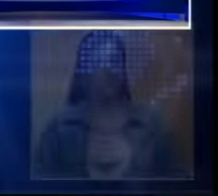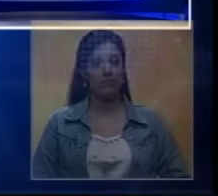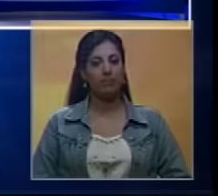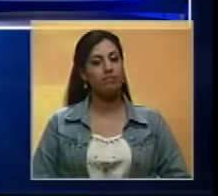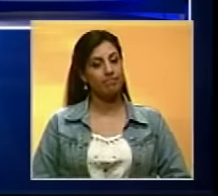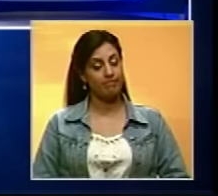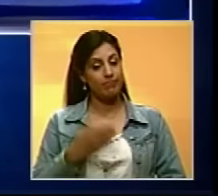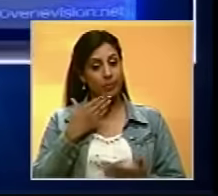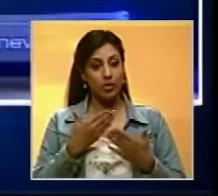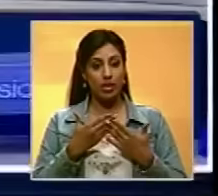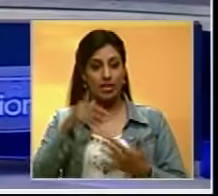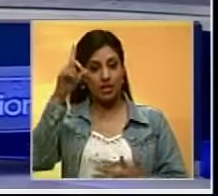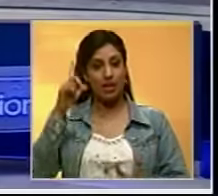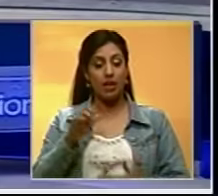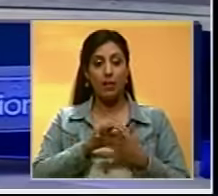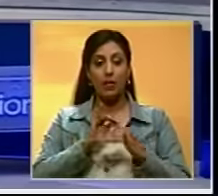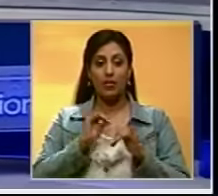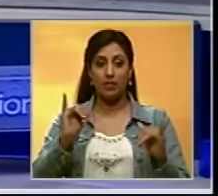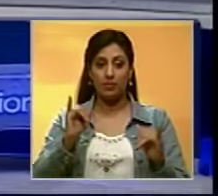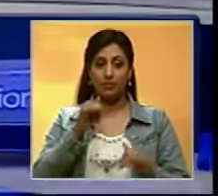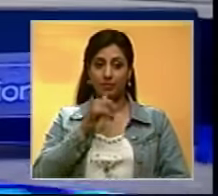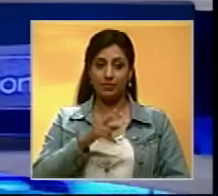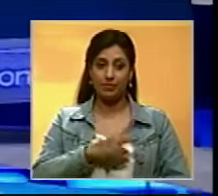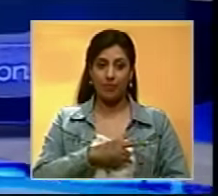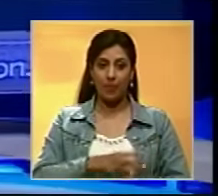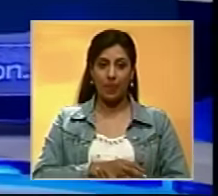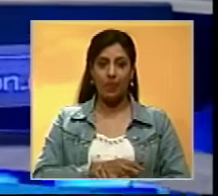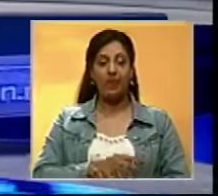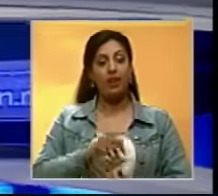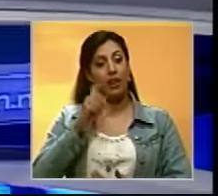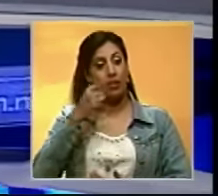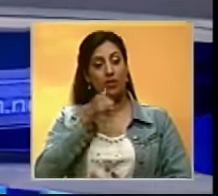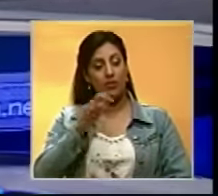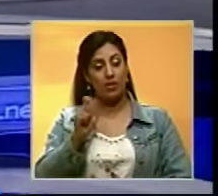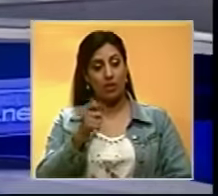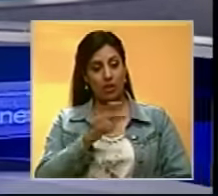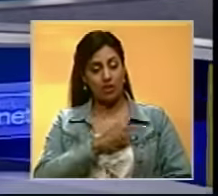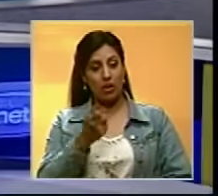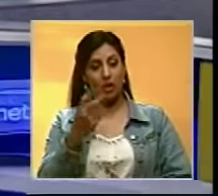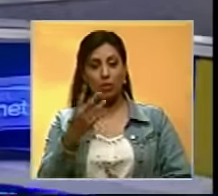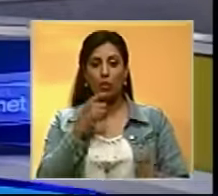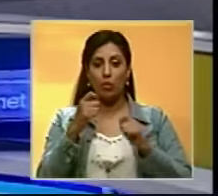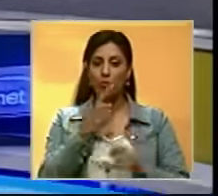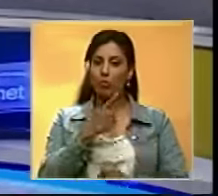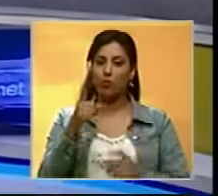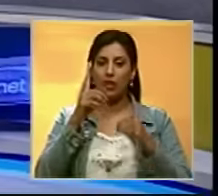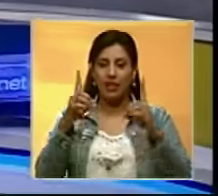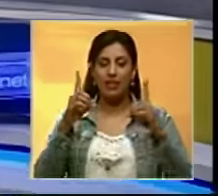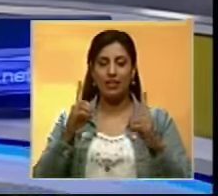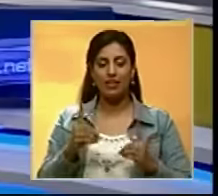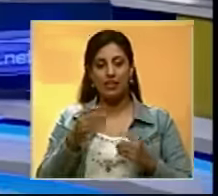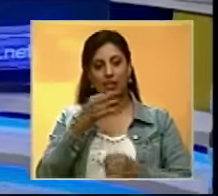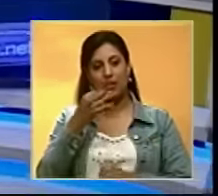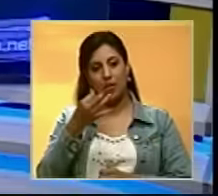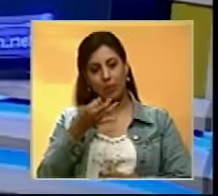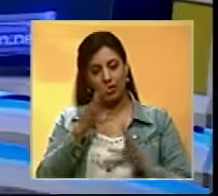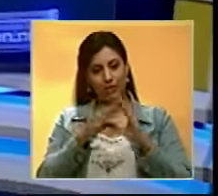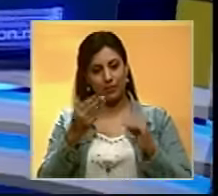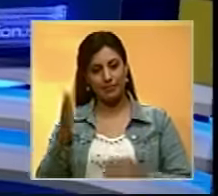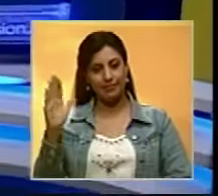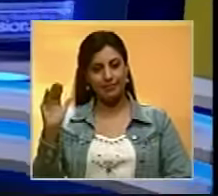Muchísimas gracias lirio amigos y hasta aquí la presente emisión recuerden noticiero benevis Canal 4 reporta Y ustedes